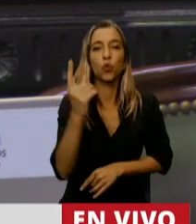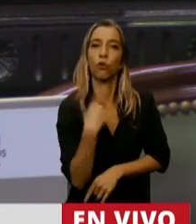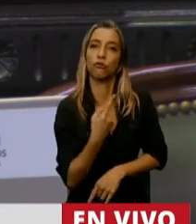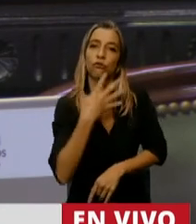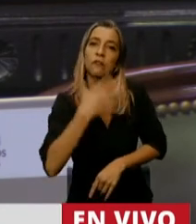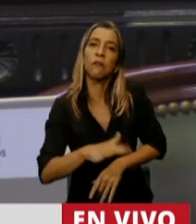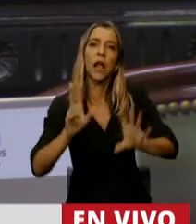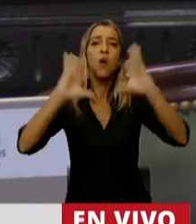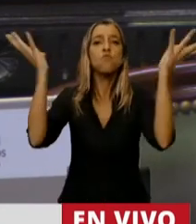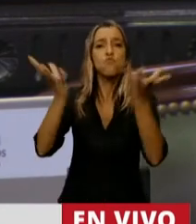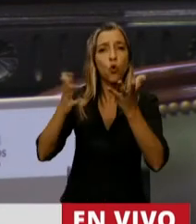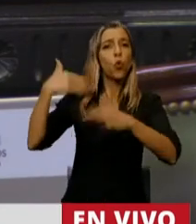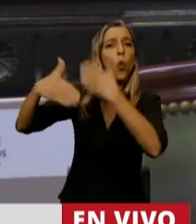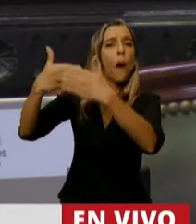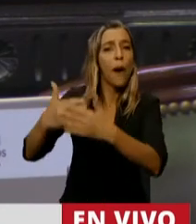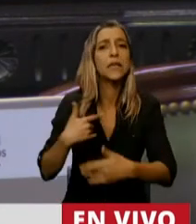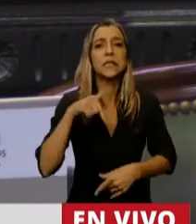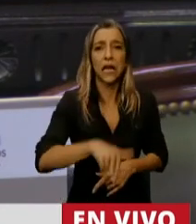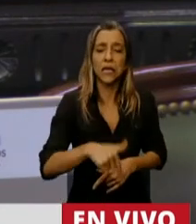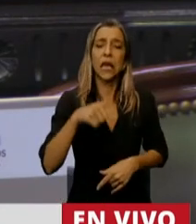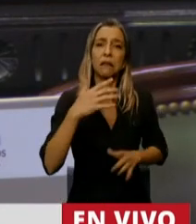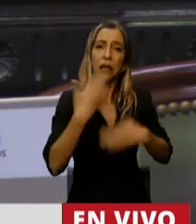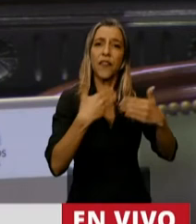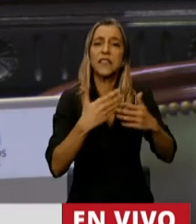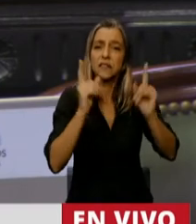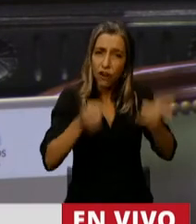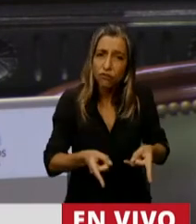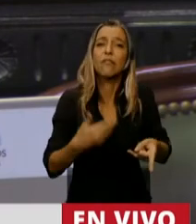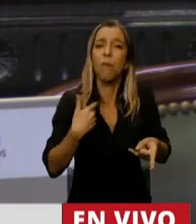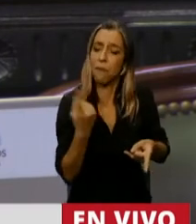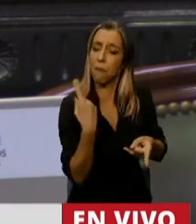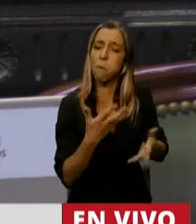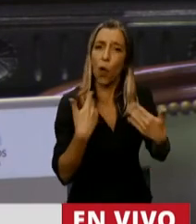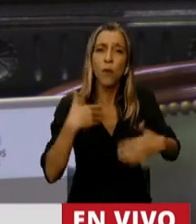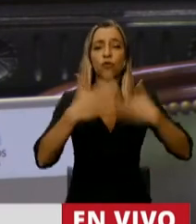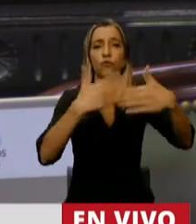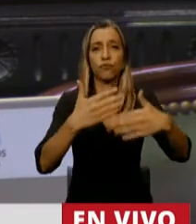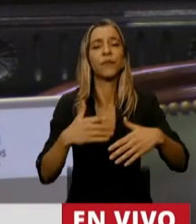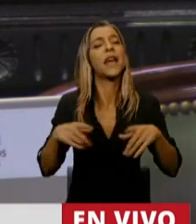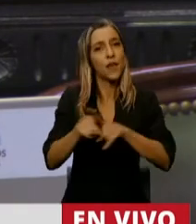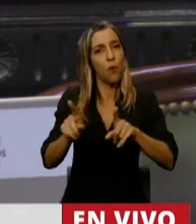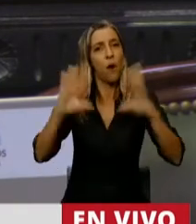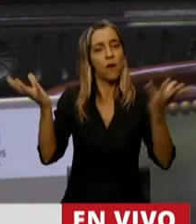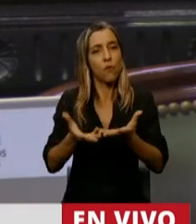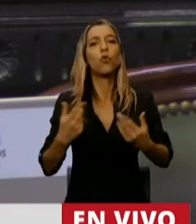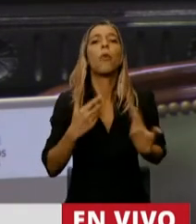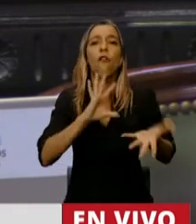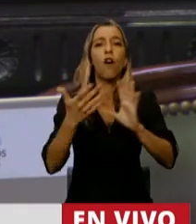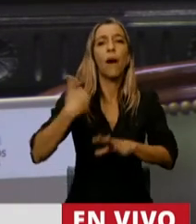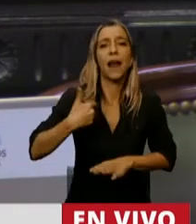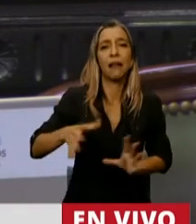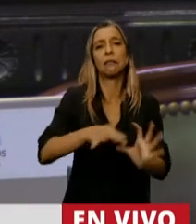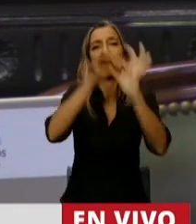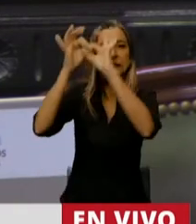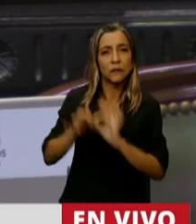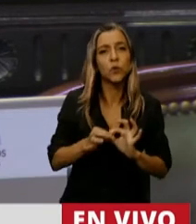es el rumbo del mundo, pero el modelo de desarrollo con particularidades argentinas que se inserte con una mirada federal en una unidad latinoamericana